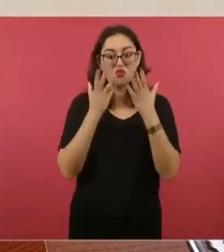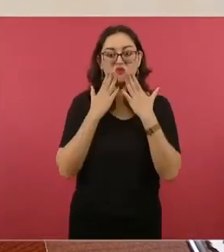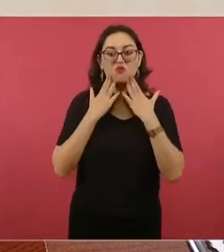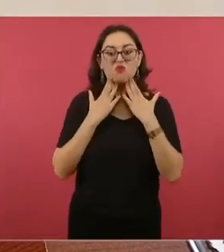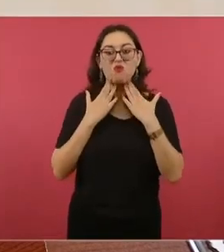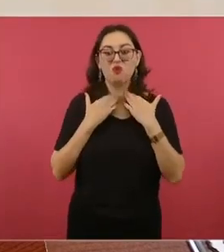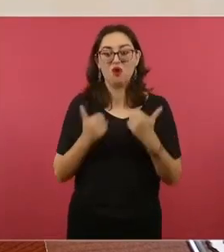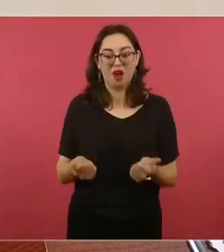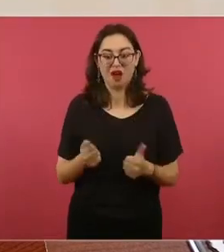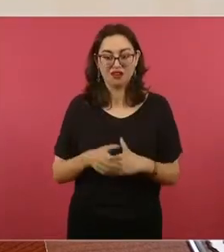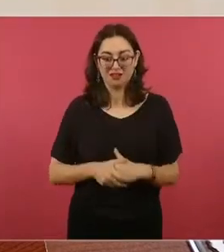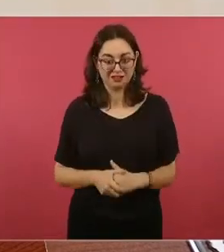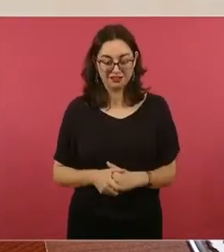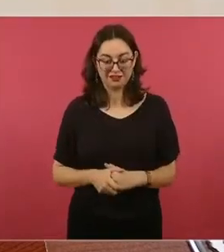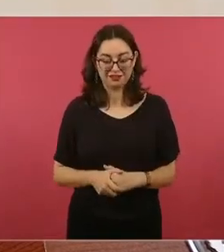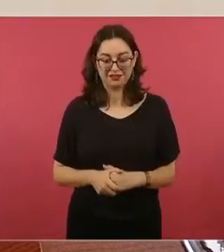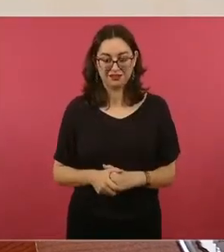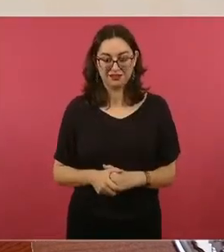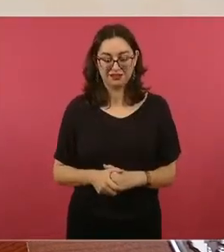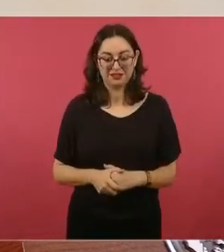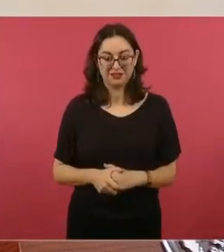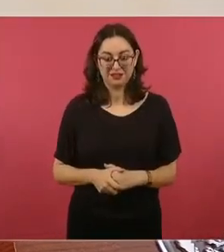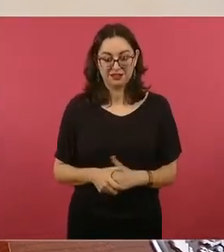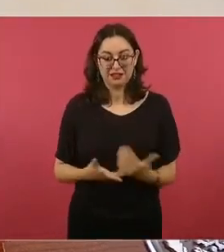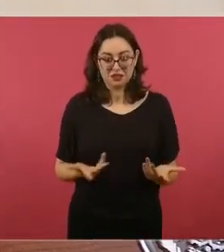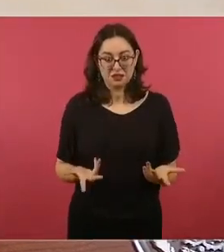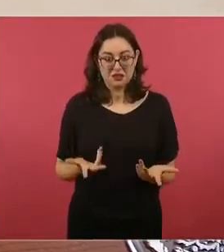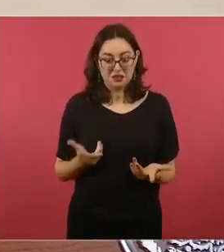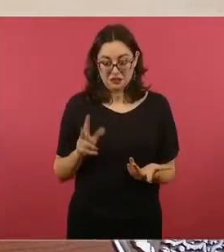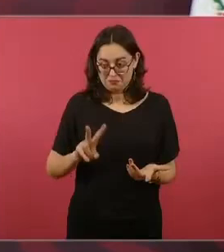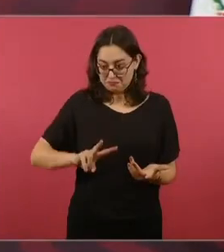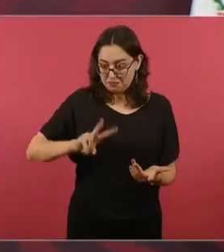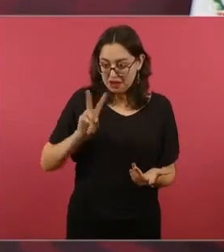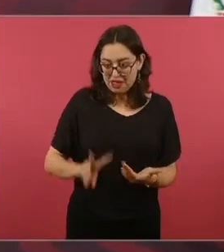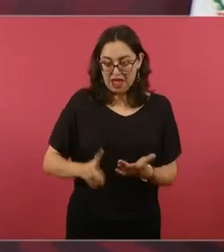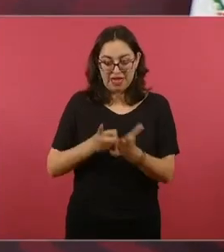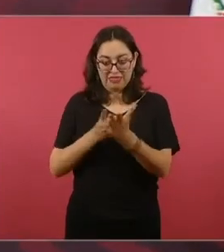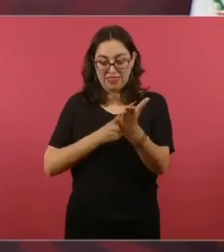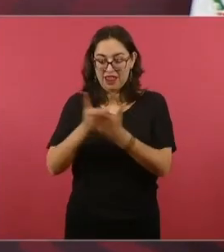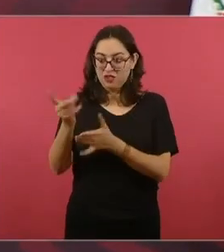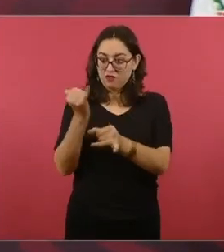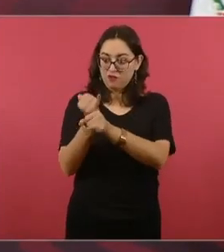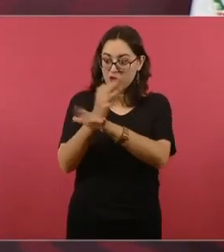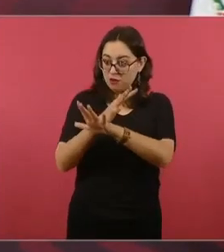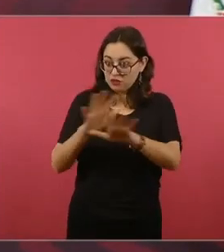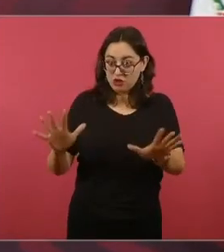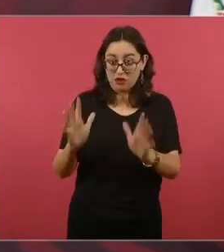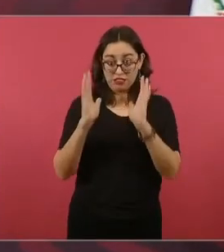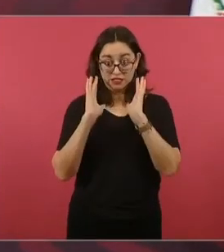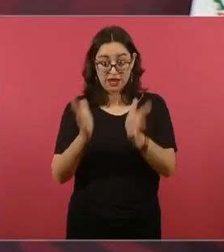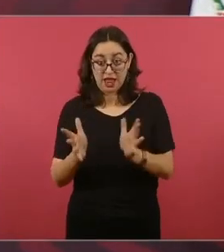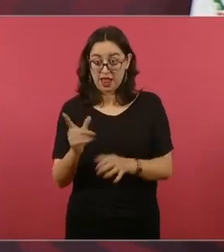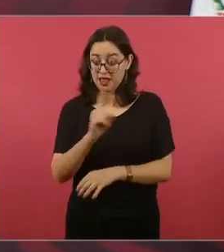No se cumple a cabalidad el derecho a la información.